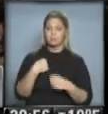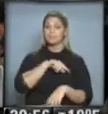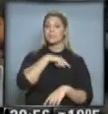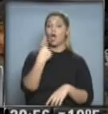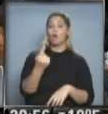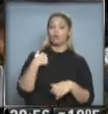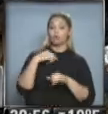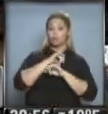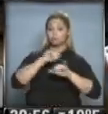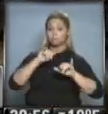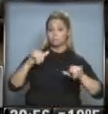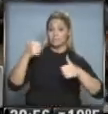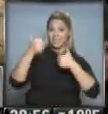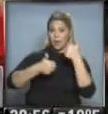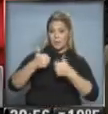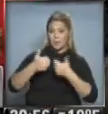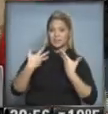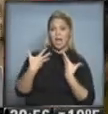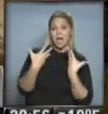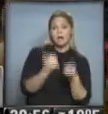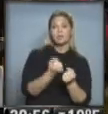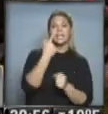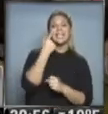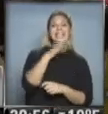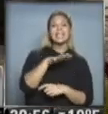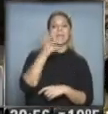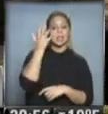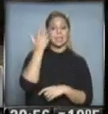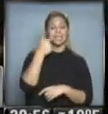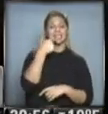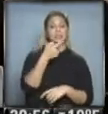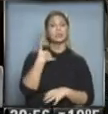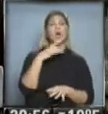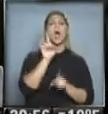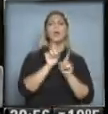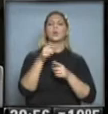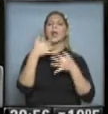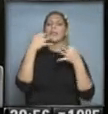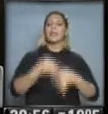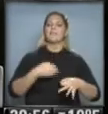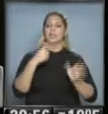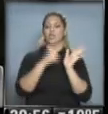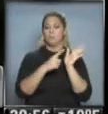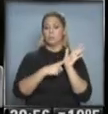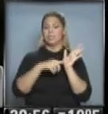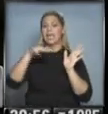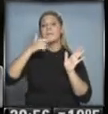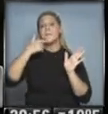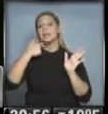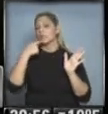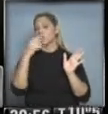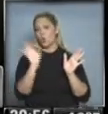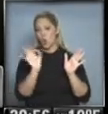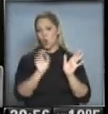aparato de difusión de esta campaña que respalda al intendente de tigre dio definiciones políticas que ni el propio massa se atreve a dar